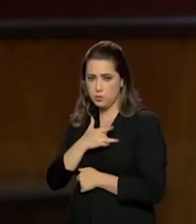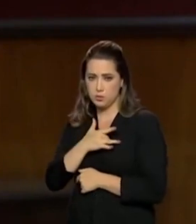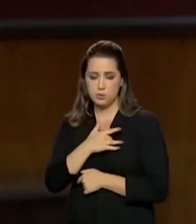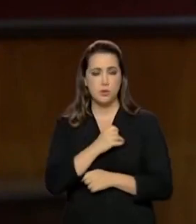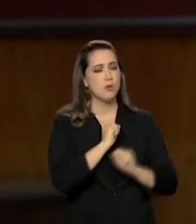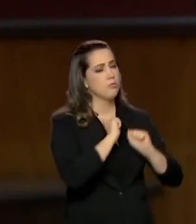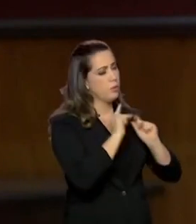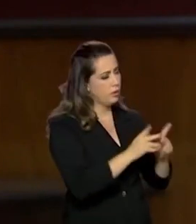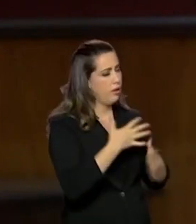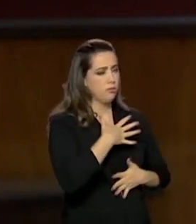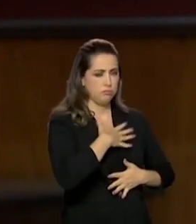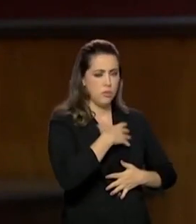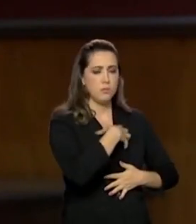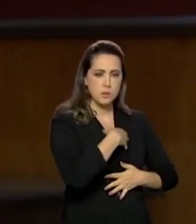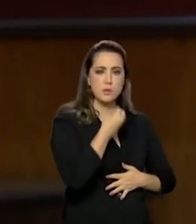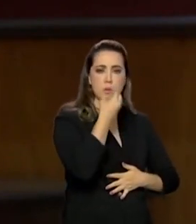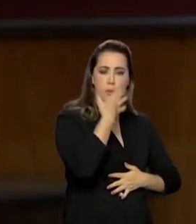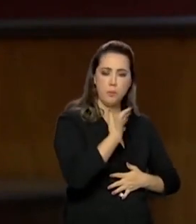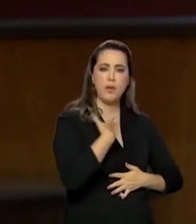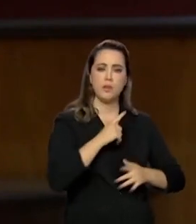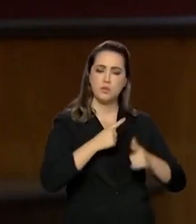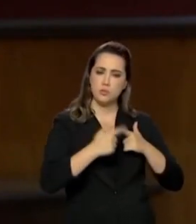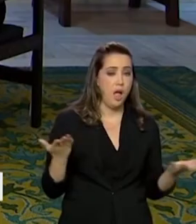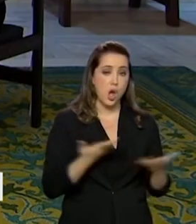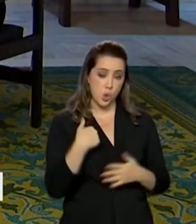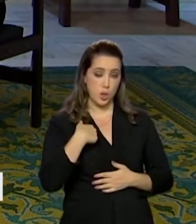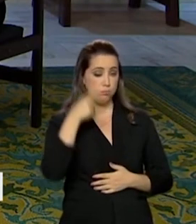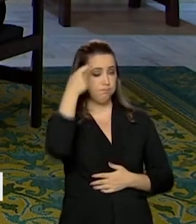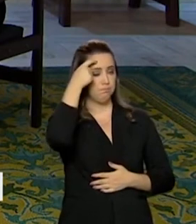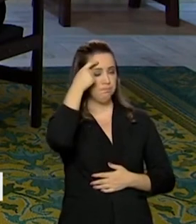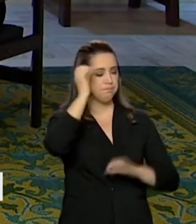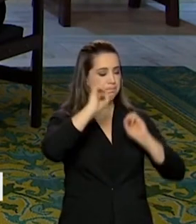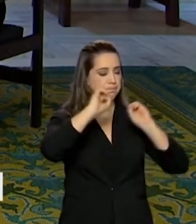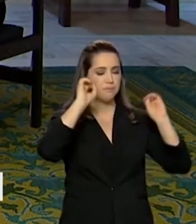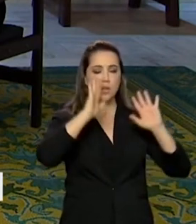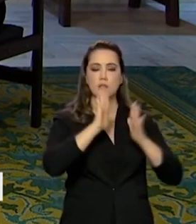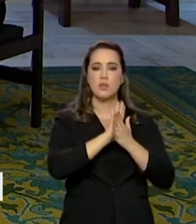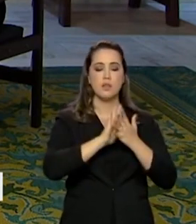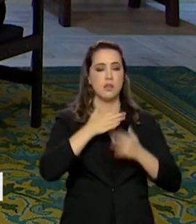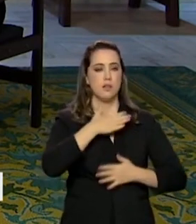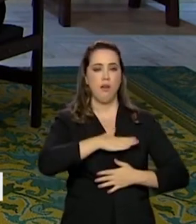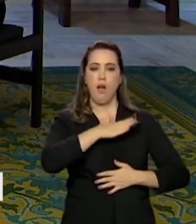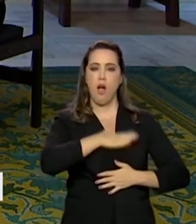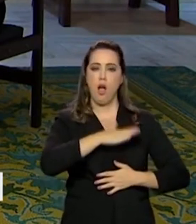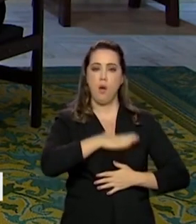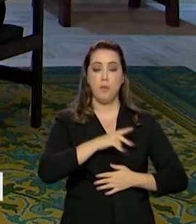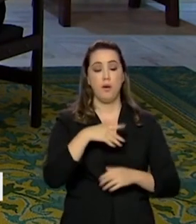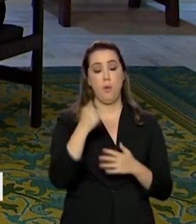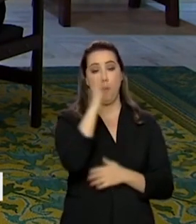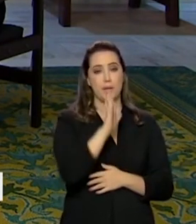desde que bolsonaro asumió el poder los indígenas brasileños han presentado tres denuncias contra él ante la corte penal internacional